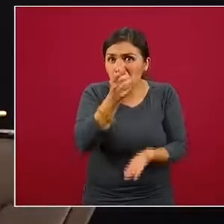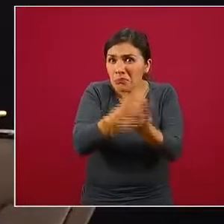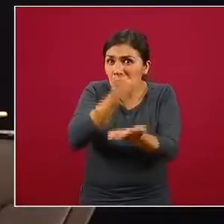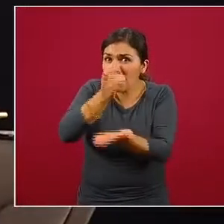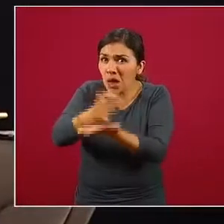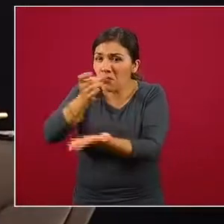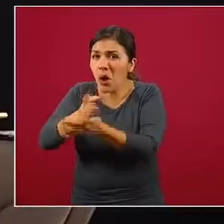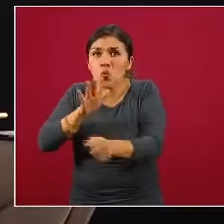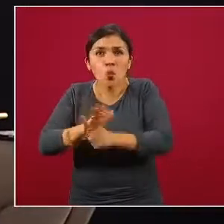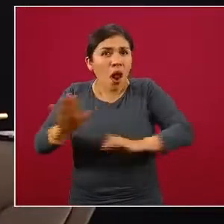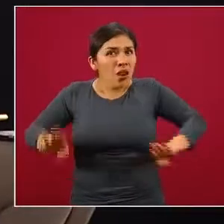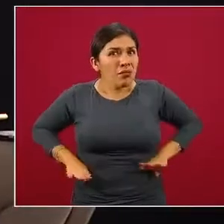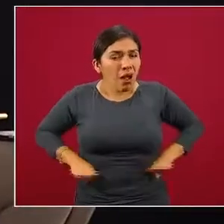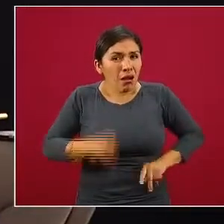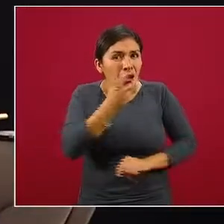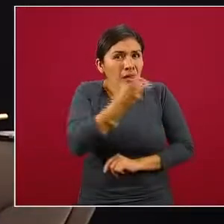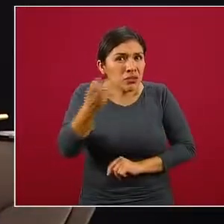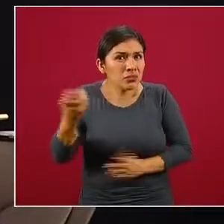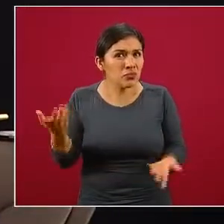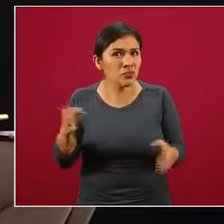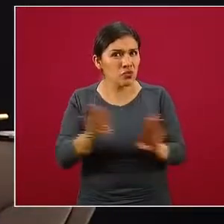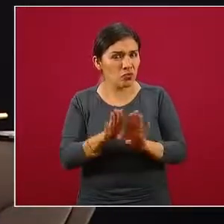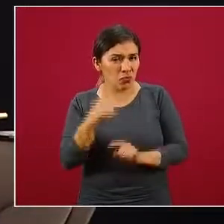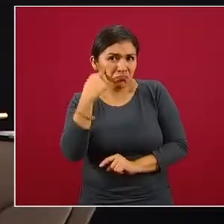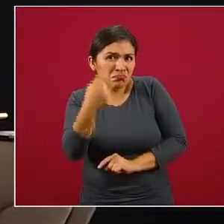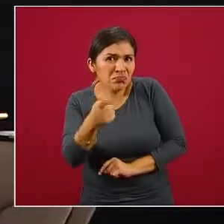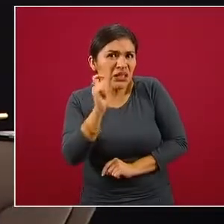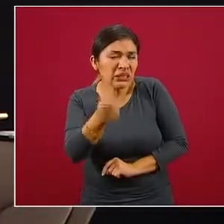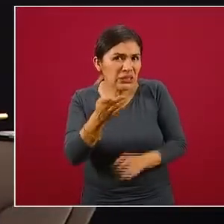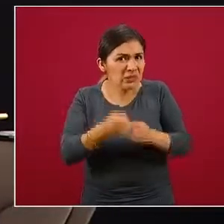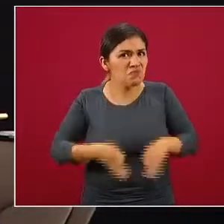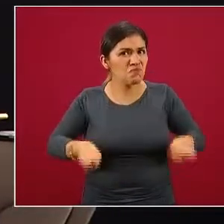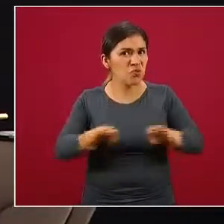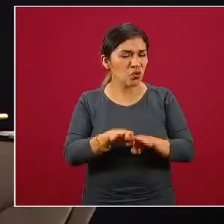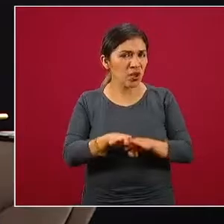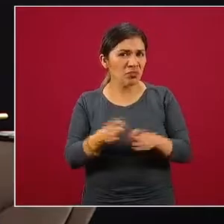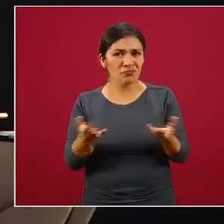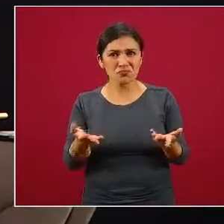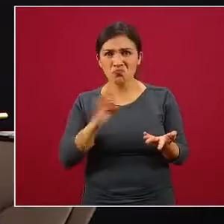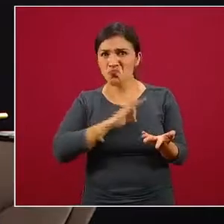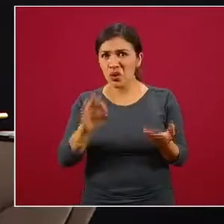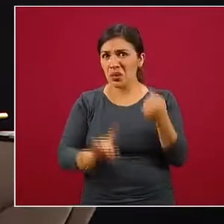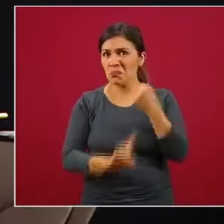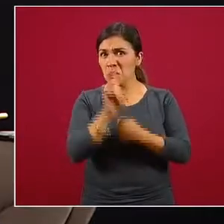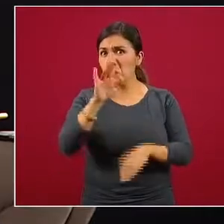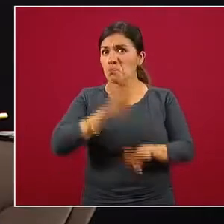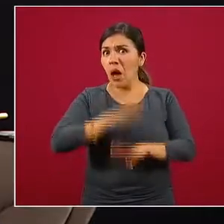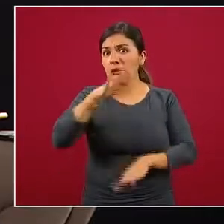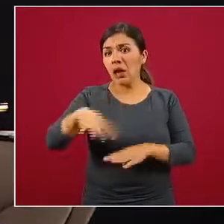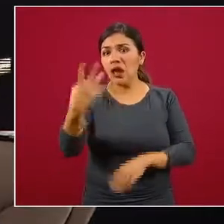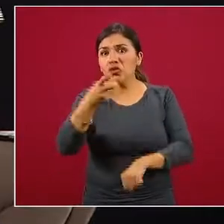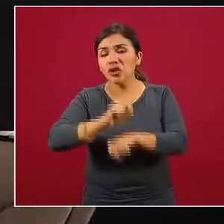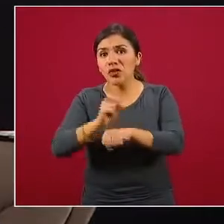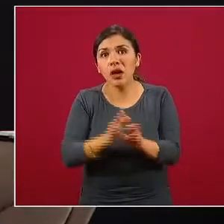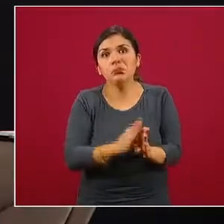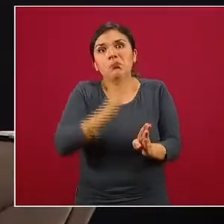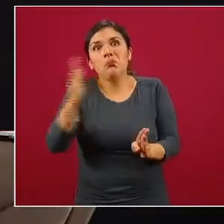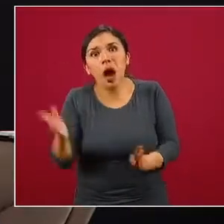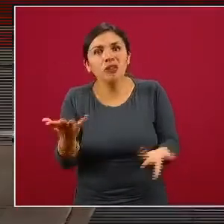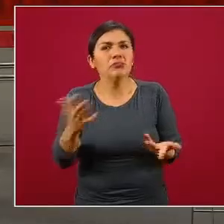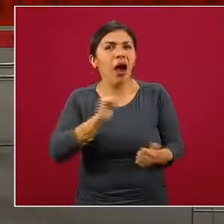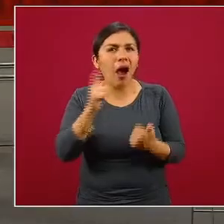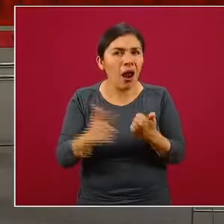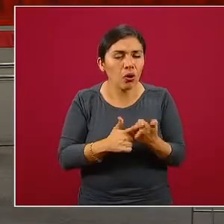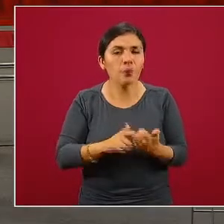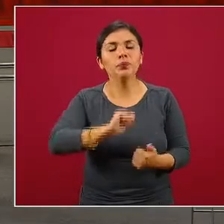sea una cosa que, vamos, llame la atención en el sentido de que pueden ser quizá más de los 14 días.